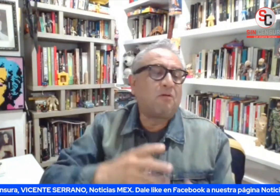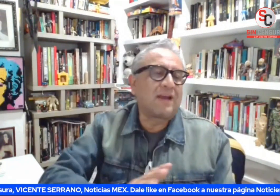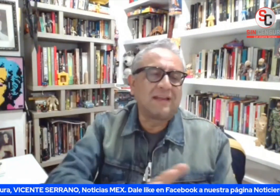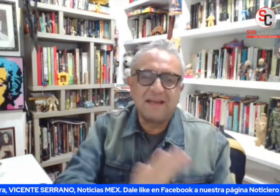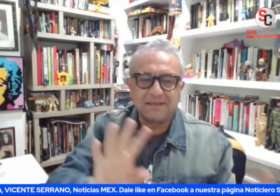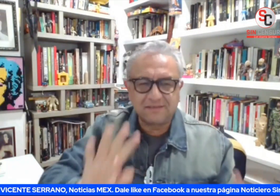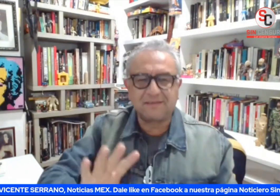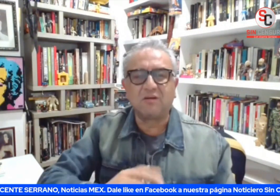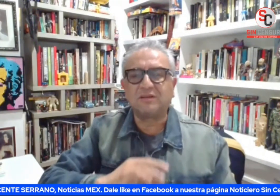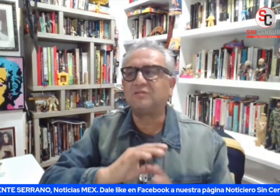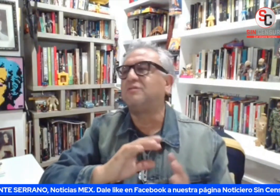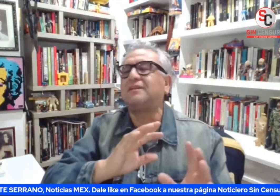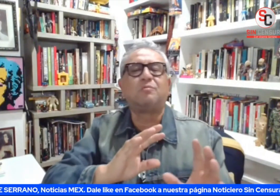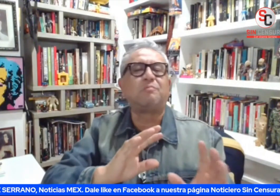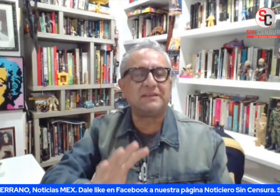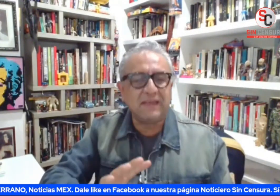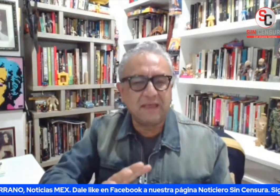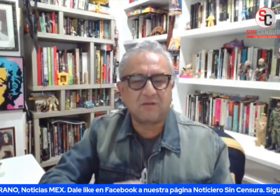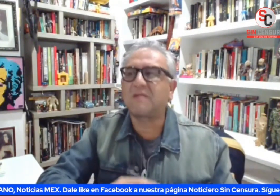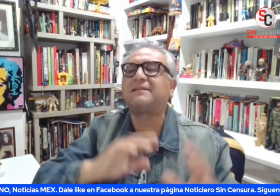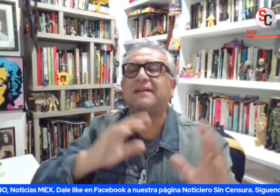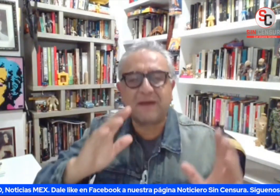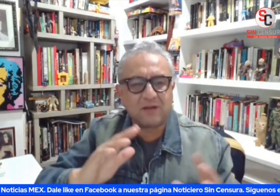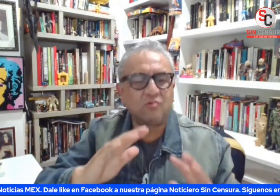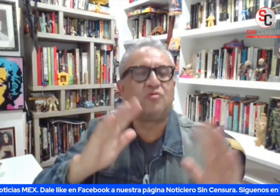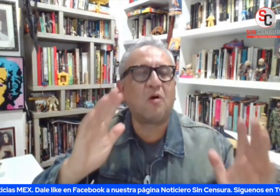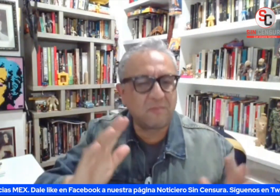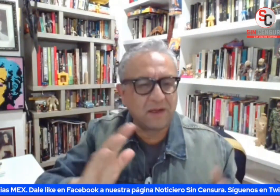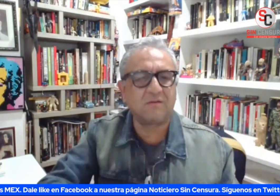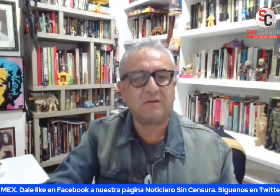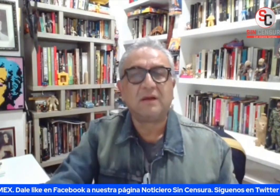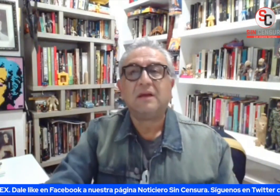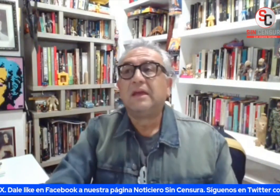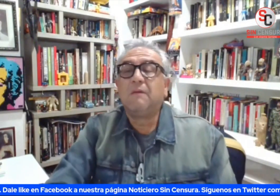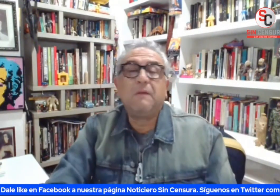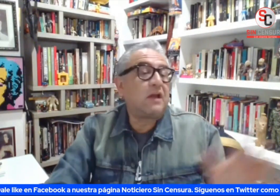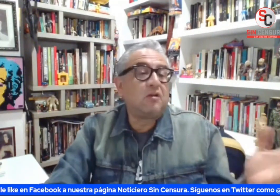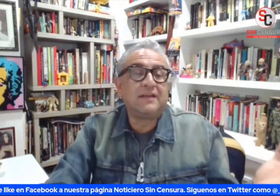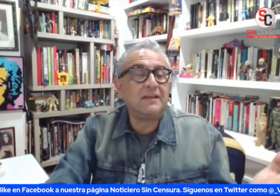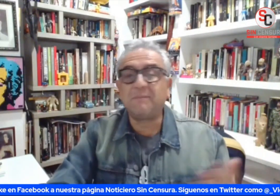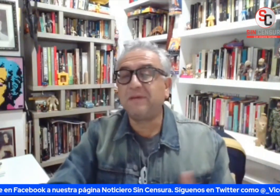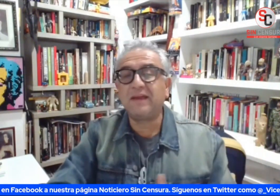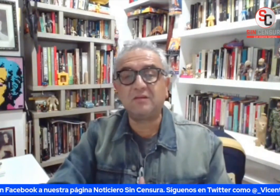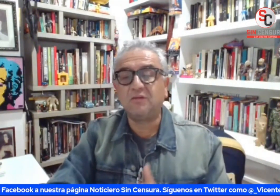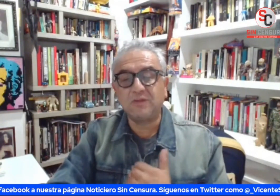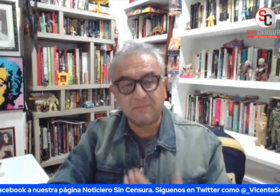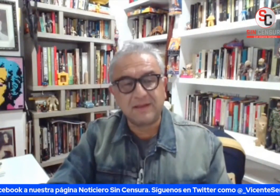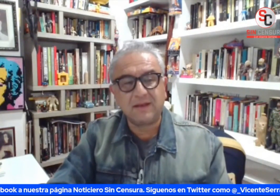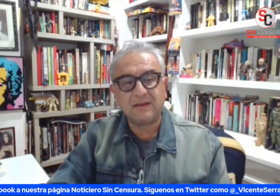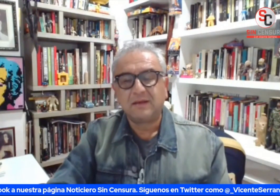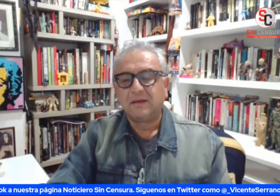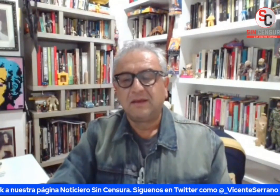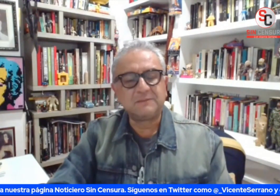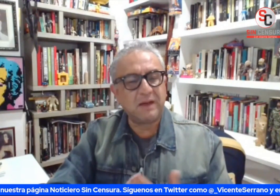poco que tienes en este negocio es tu prestigio, que vas armando un nombre, ¿no? Y veo que lo están dilapidando de una